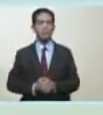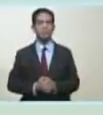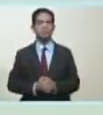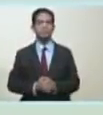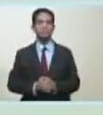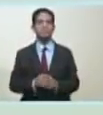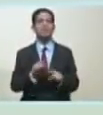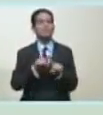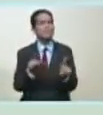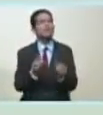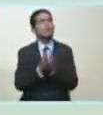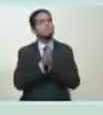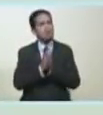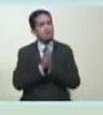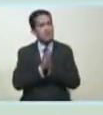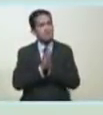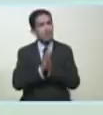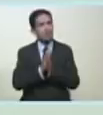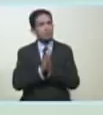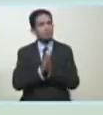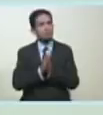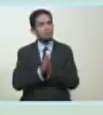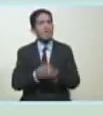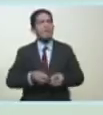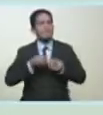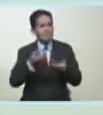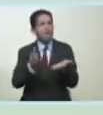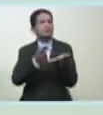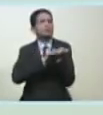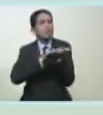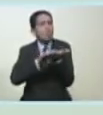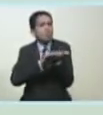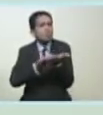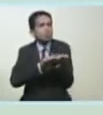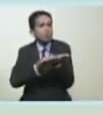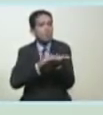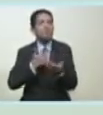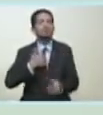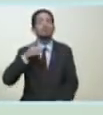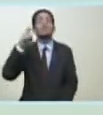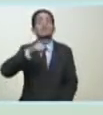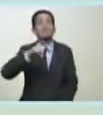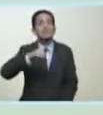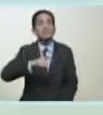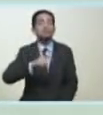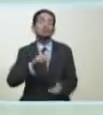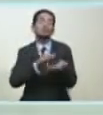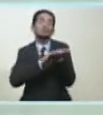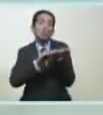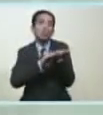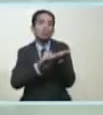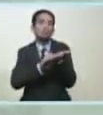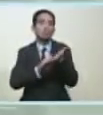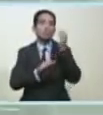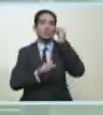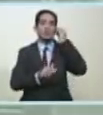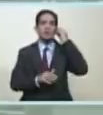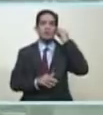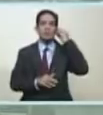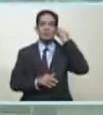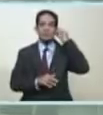Pero carajo, vamos a las soluciones, vamos a la acción. Yo necesito propuestas de soluciones para yo